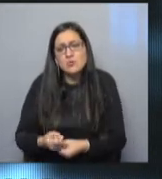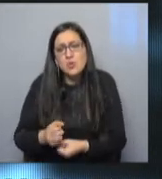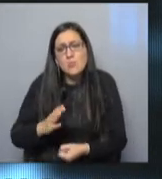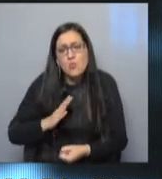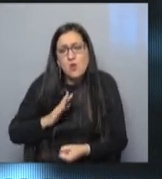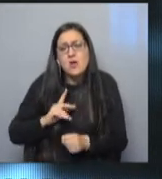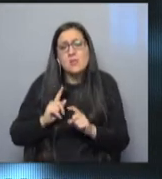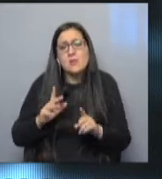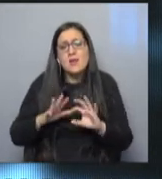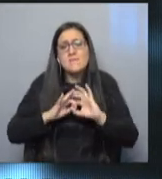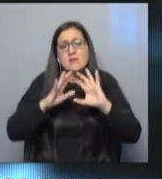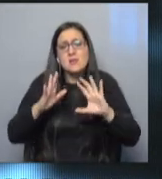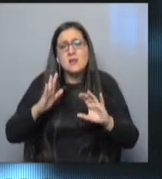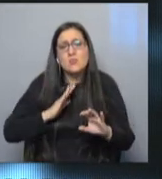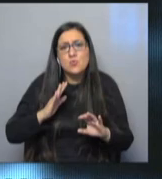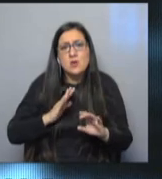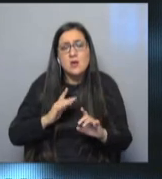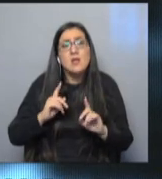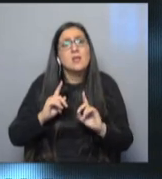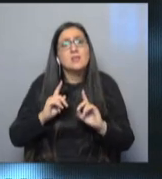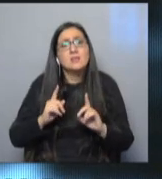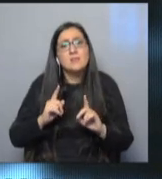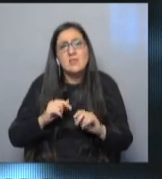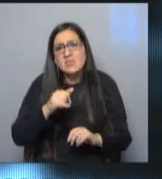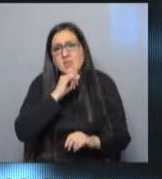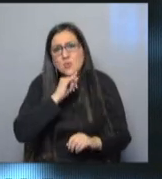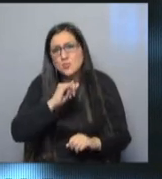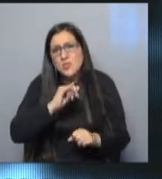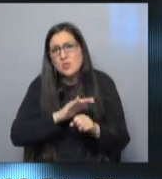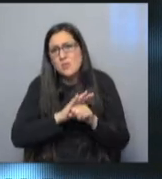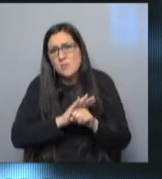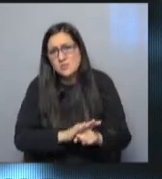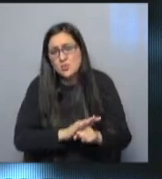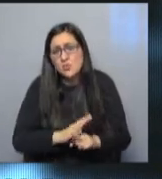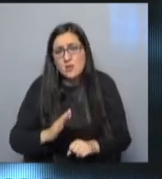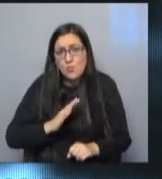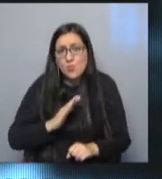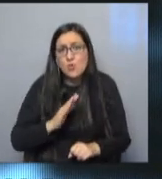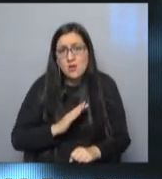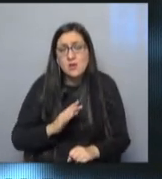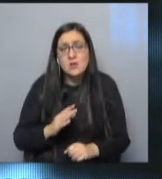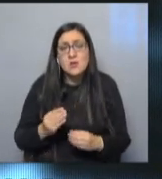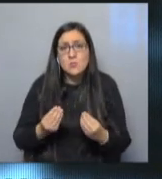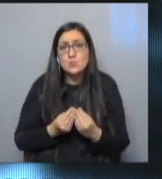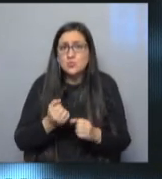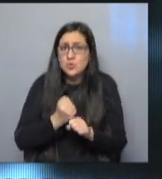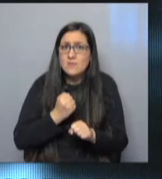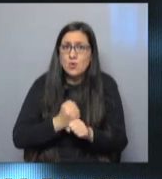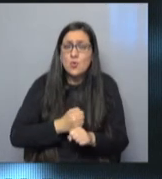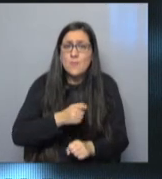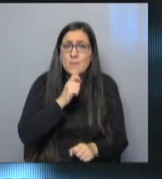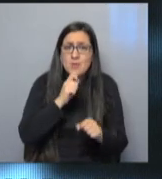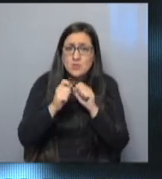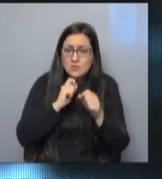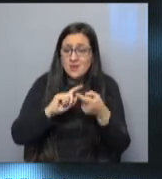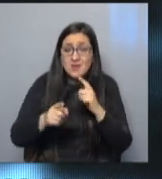mujer de las opresiones de la mujer denunciando la así de hecho gran parte de su trayectoria periodística tiene que ver